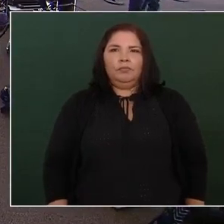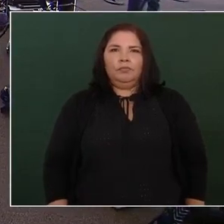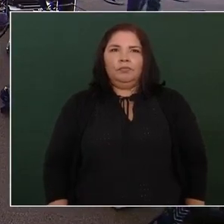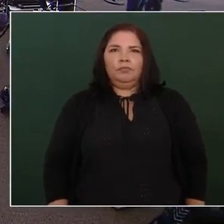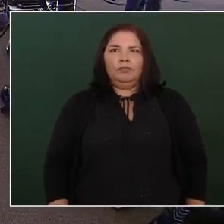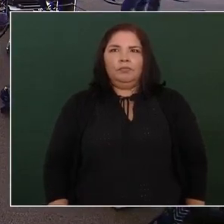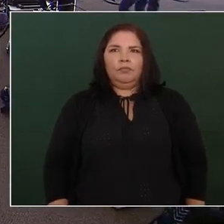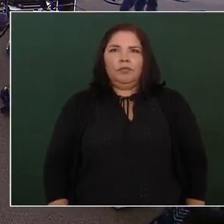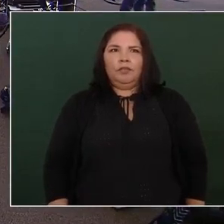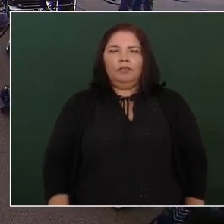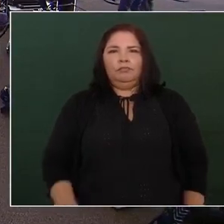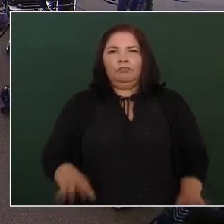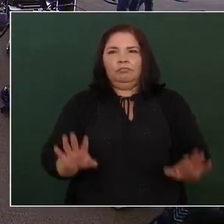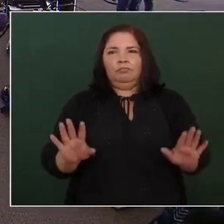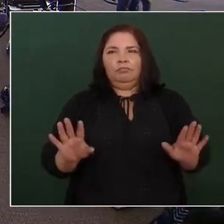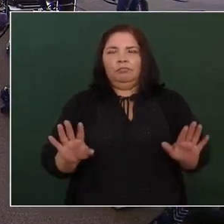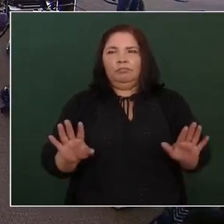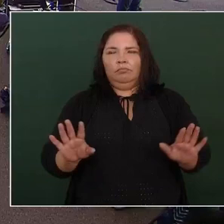Ya nos